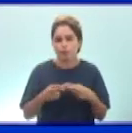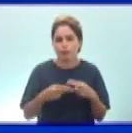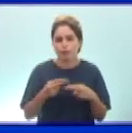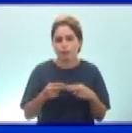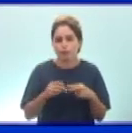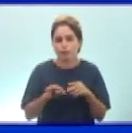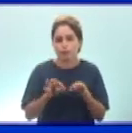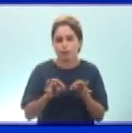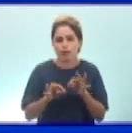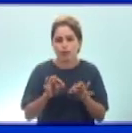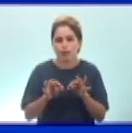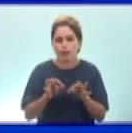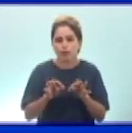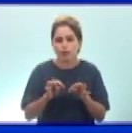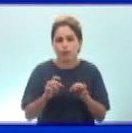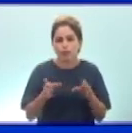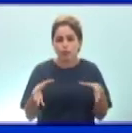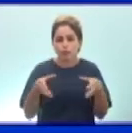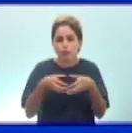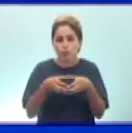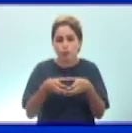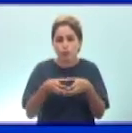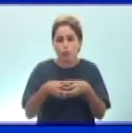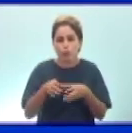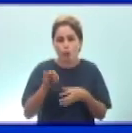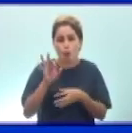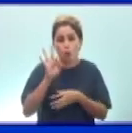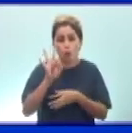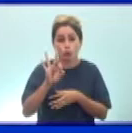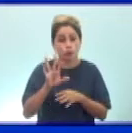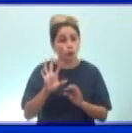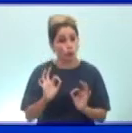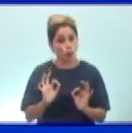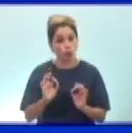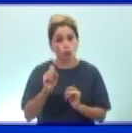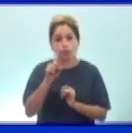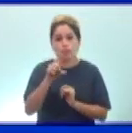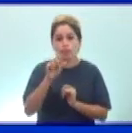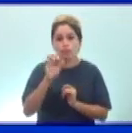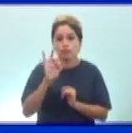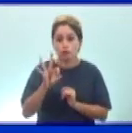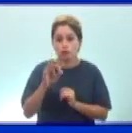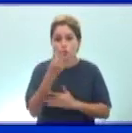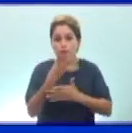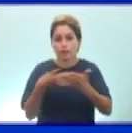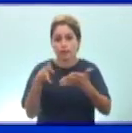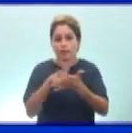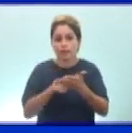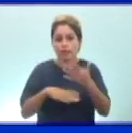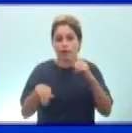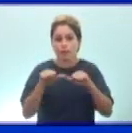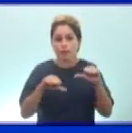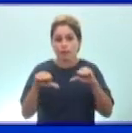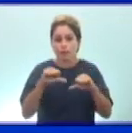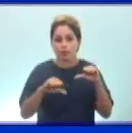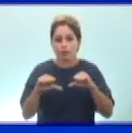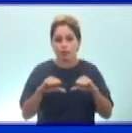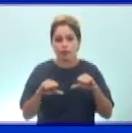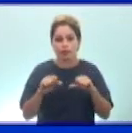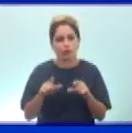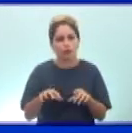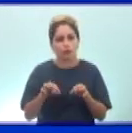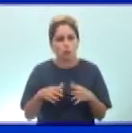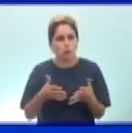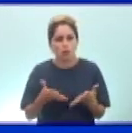elementos que se encuentran en el grupo 8 o grupo 18 de la tabla periódica. Esos son los llamados gases nobles. Utilizaríamos en este